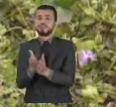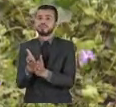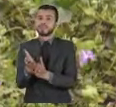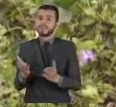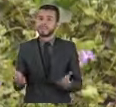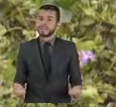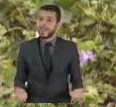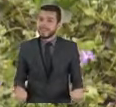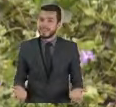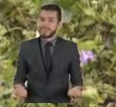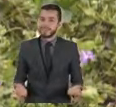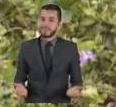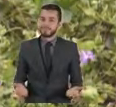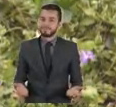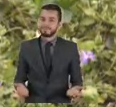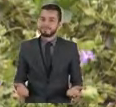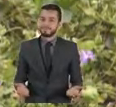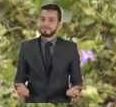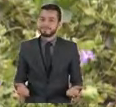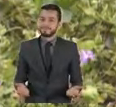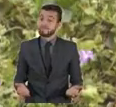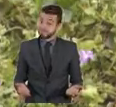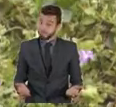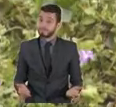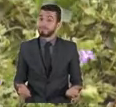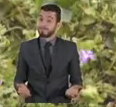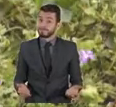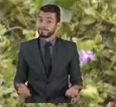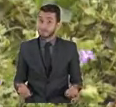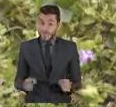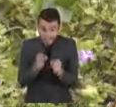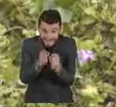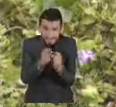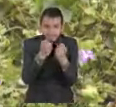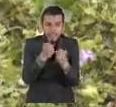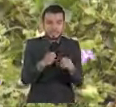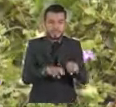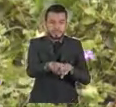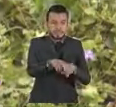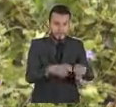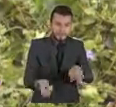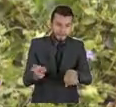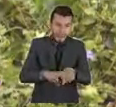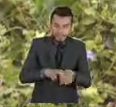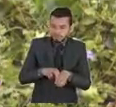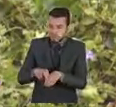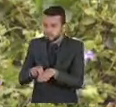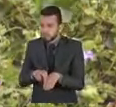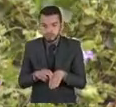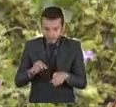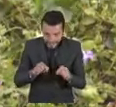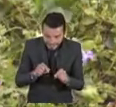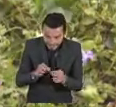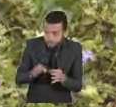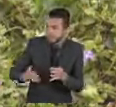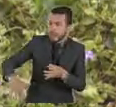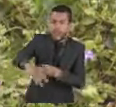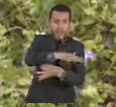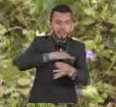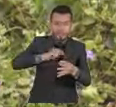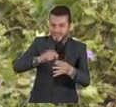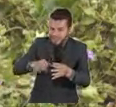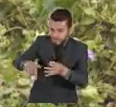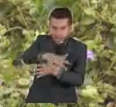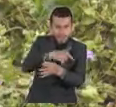Y debe convertirse en el principal medio para movilizarnos a escala metropolitana. A